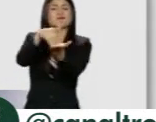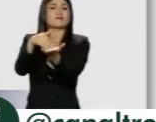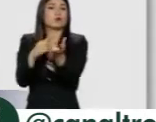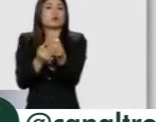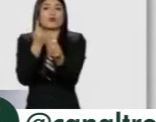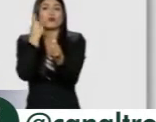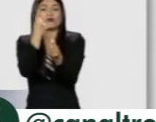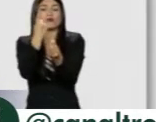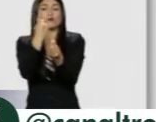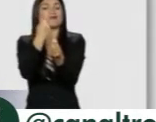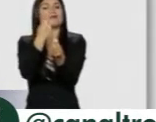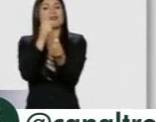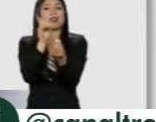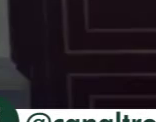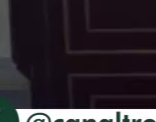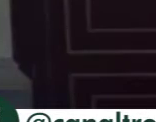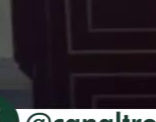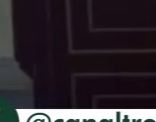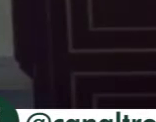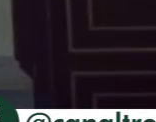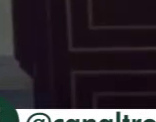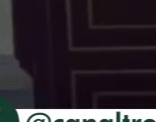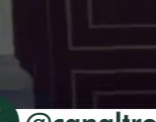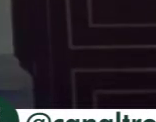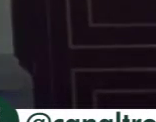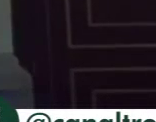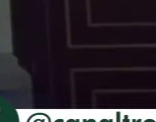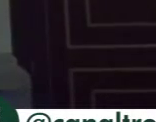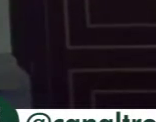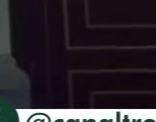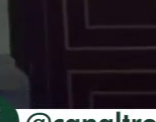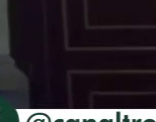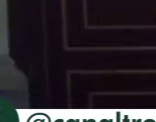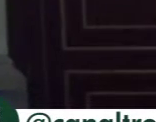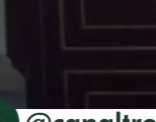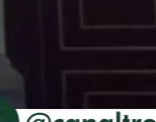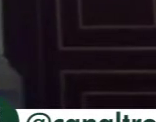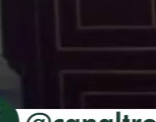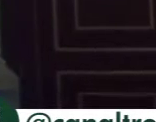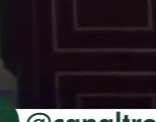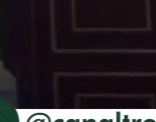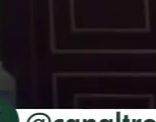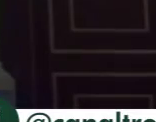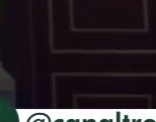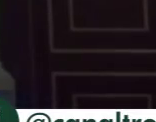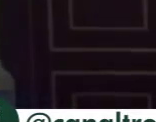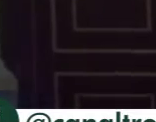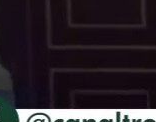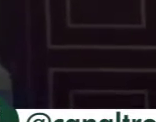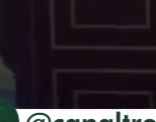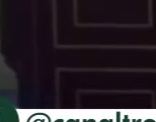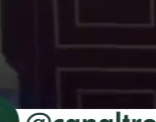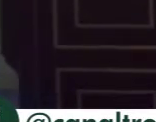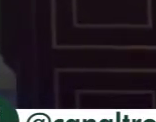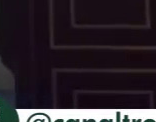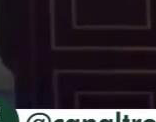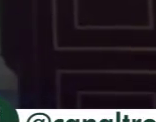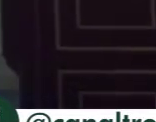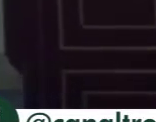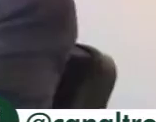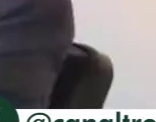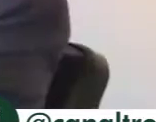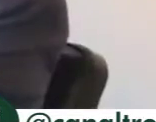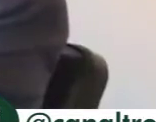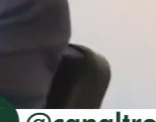izquierda hasta la extrema derecha. Por su parte, el presidente de la Cámara de Representantes, el santandereano Miguel Ángel